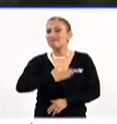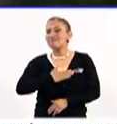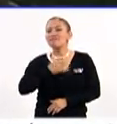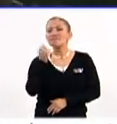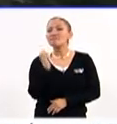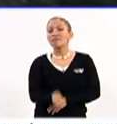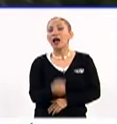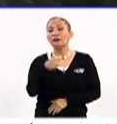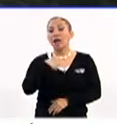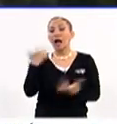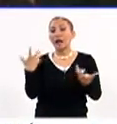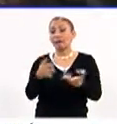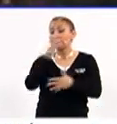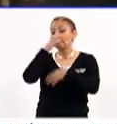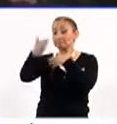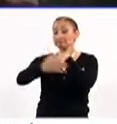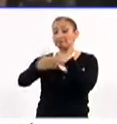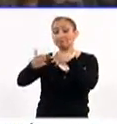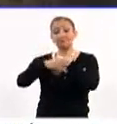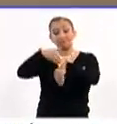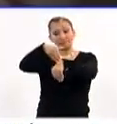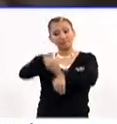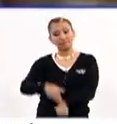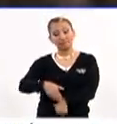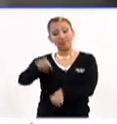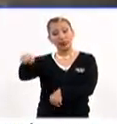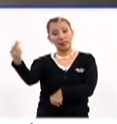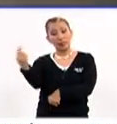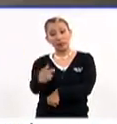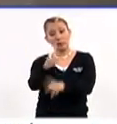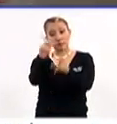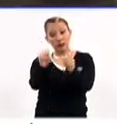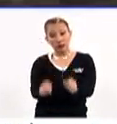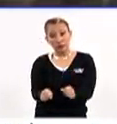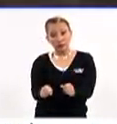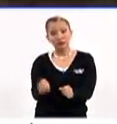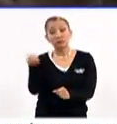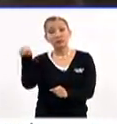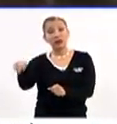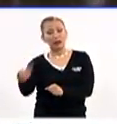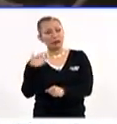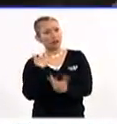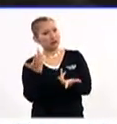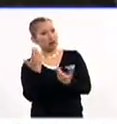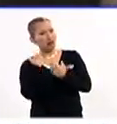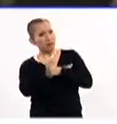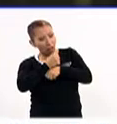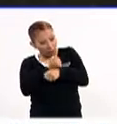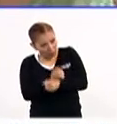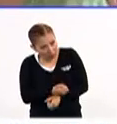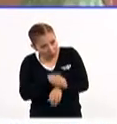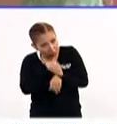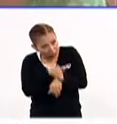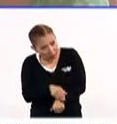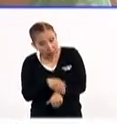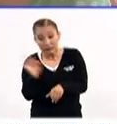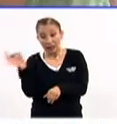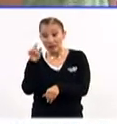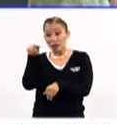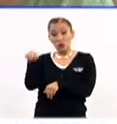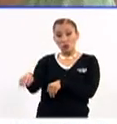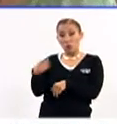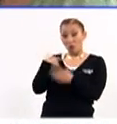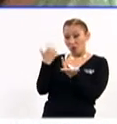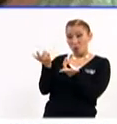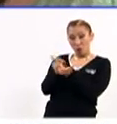que consistía en hacer un llamamiento a la rendición y requerir la paz, lo que llevaba al sometimiento. Si no se subordinaban